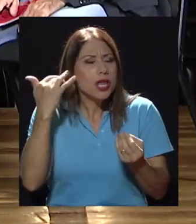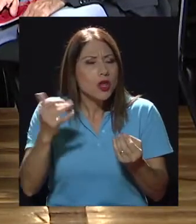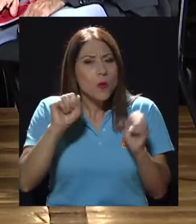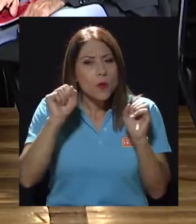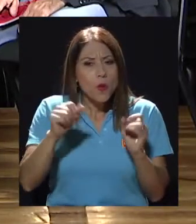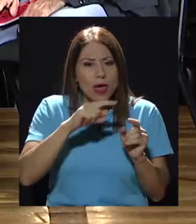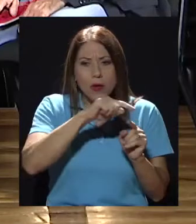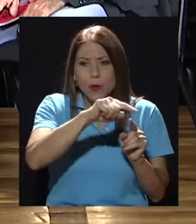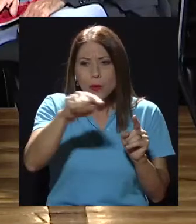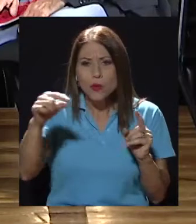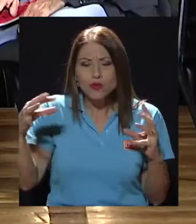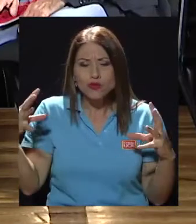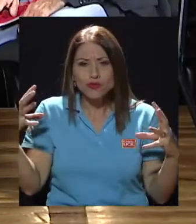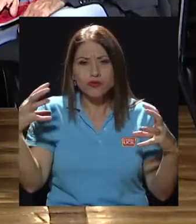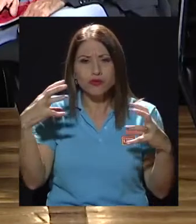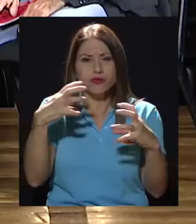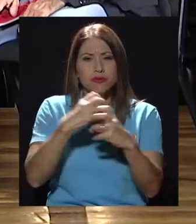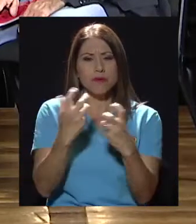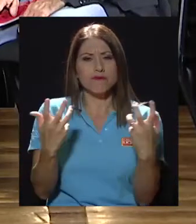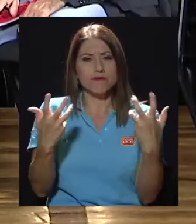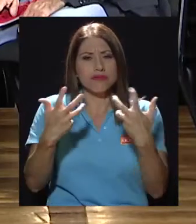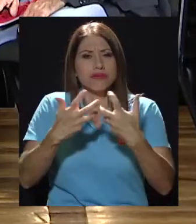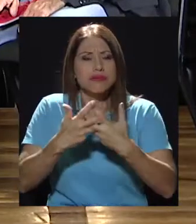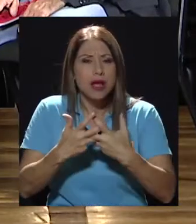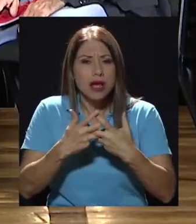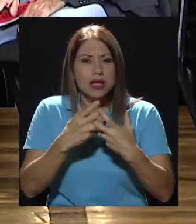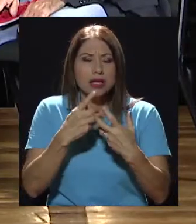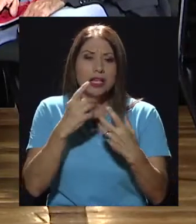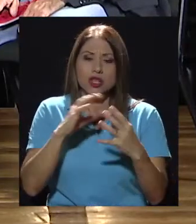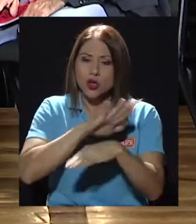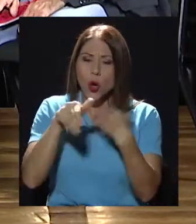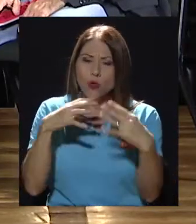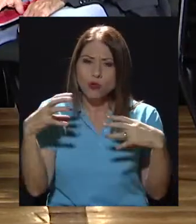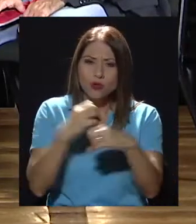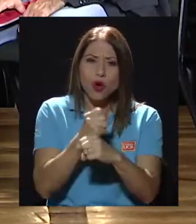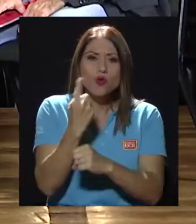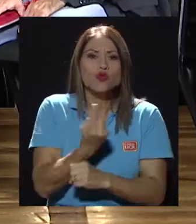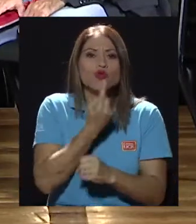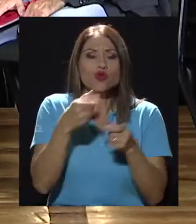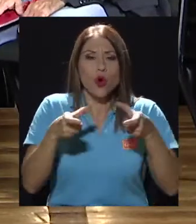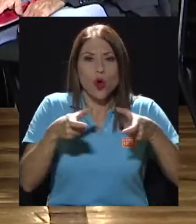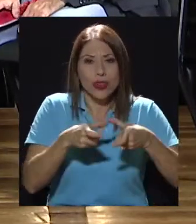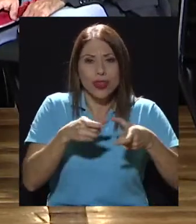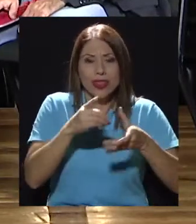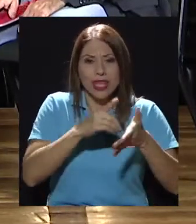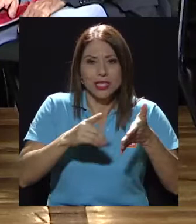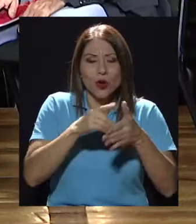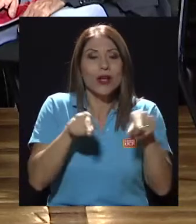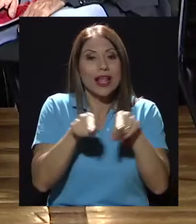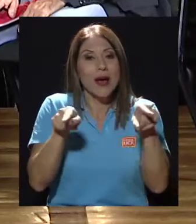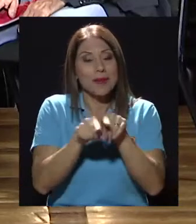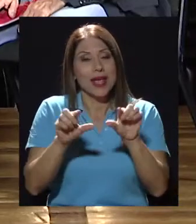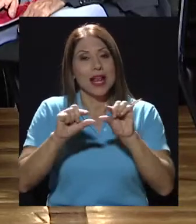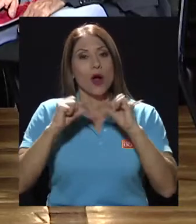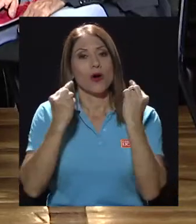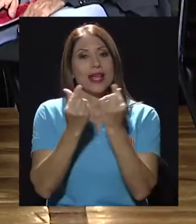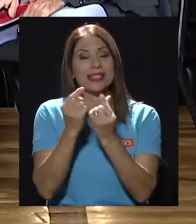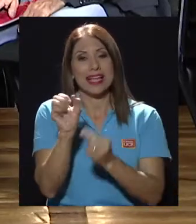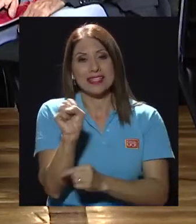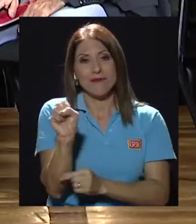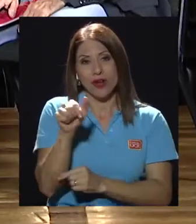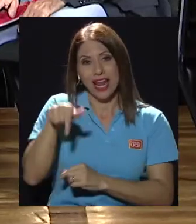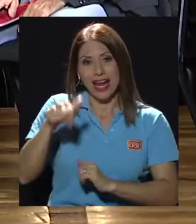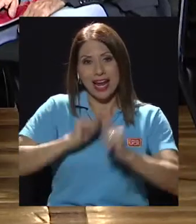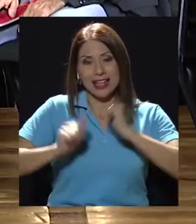solo documento, en un solo disco, en este caso, que lo podrán encontrar también en la Orquesta Sinfónica acá en el Teatro Nacional, pero